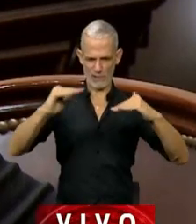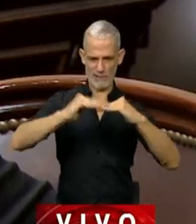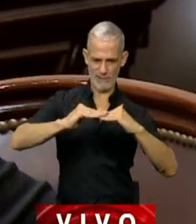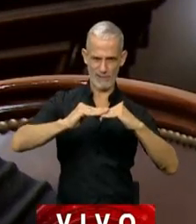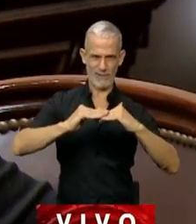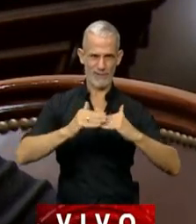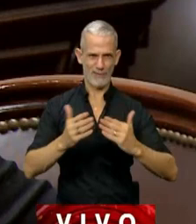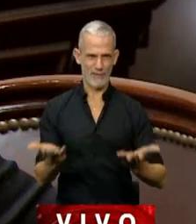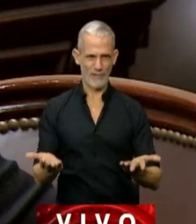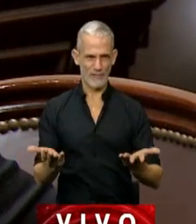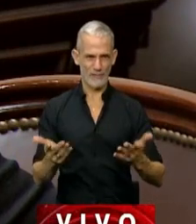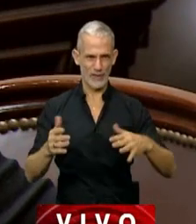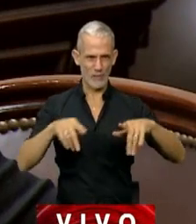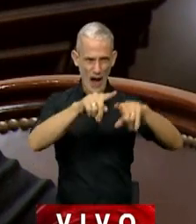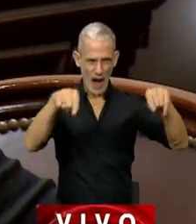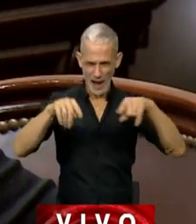teoría espejo me hablan?